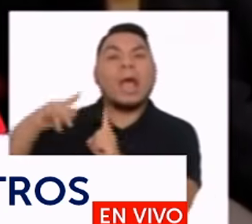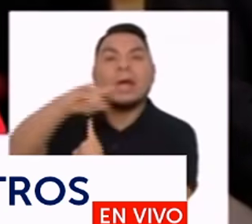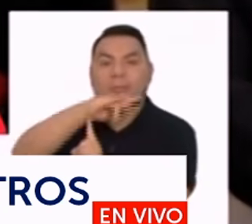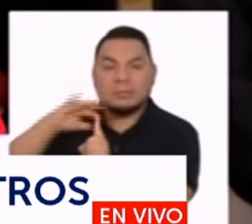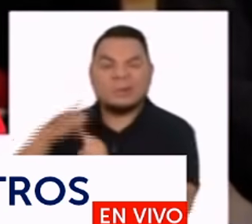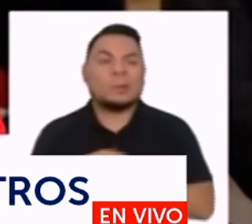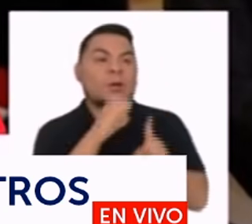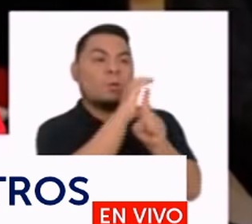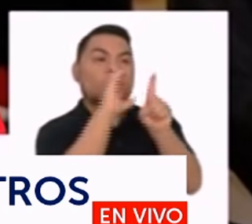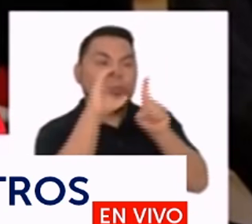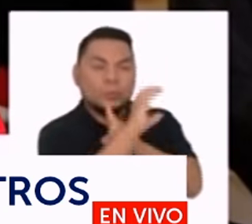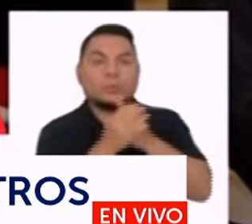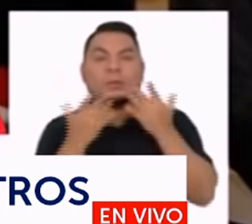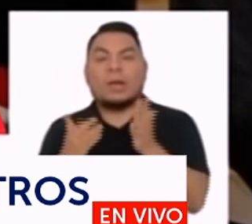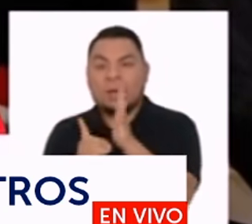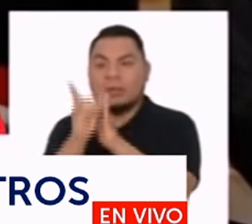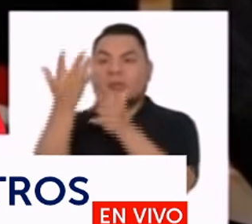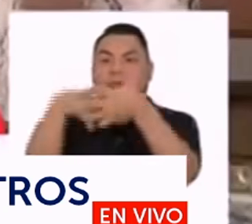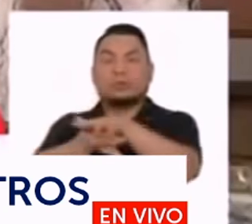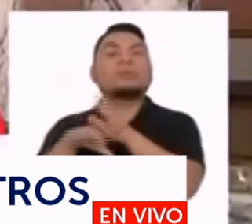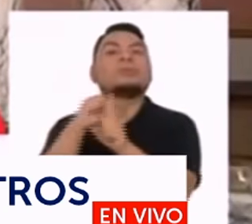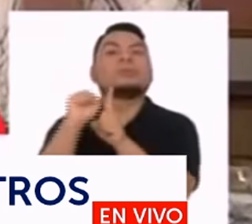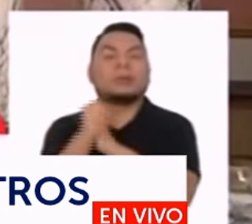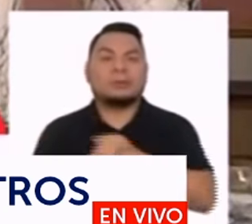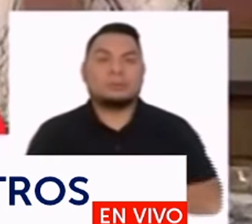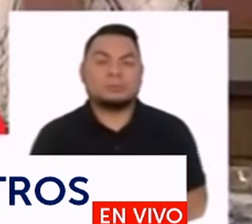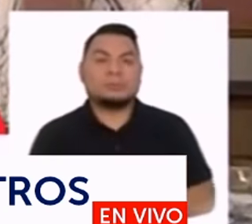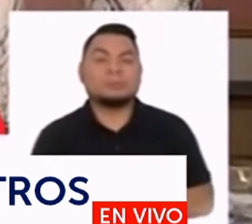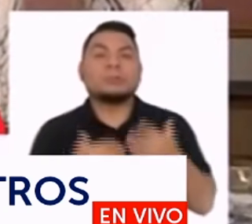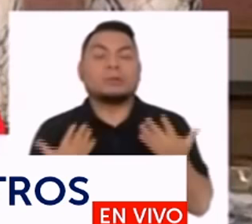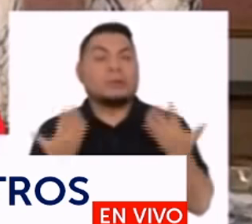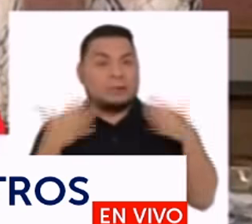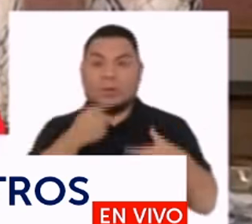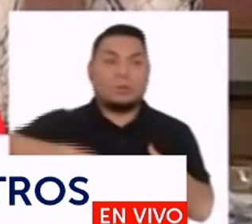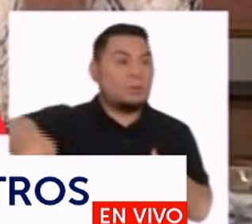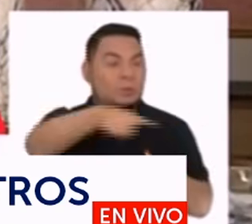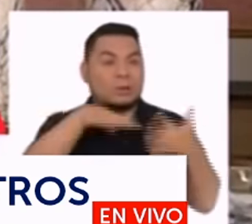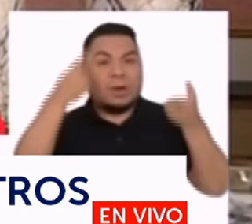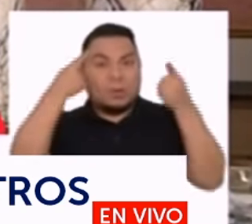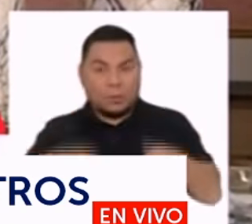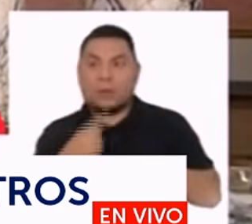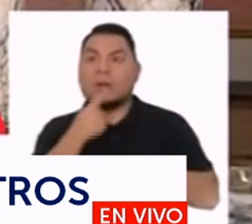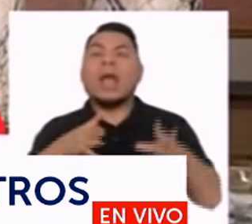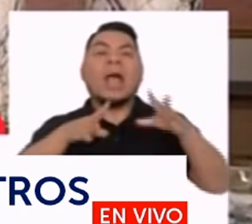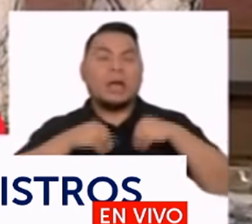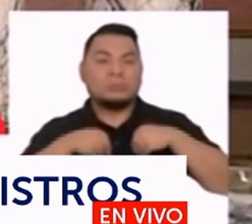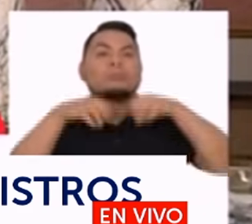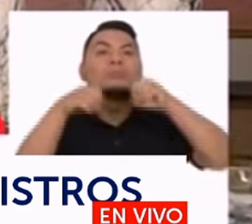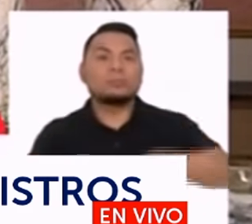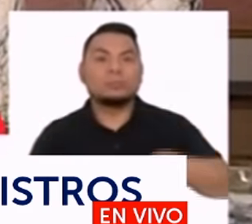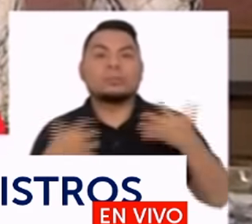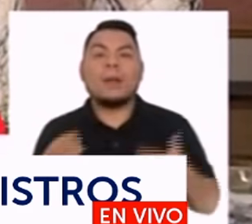Ambiente, Cultura, Desarrollo e Inclusión Social. Estando a lo acordado, se resuelve aceptar la